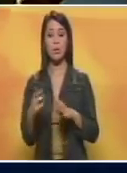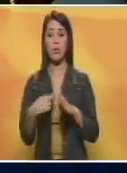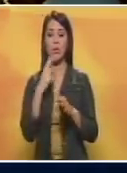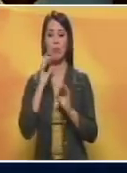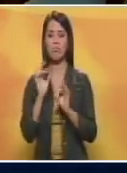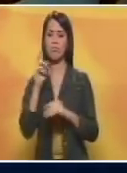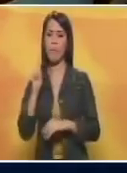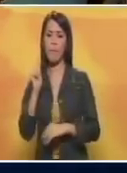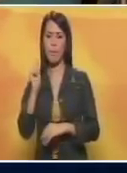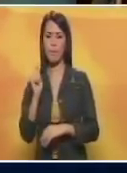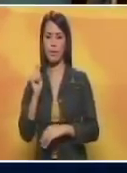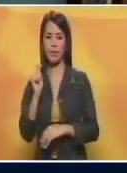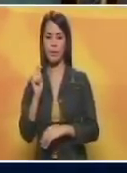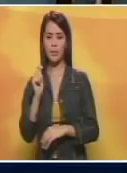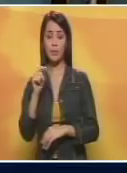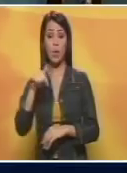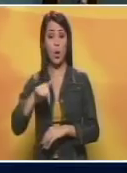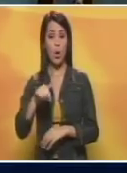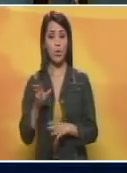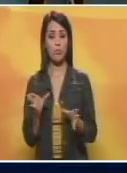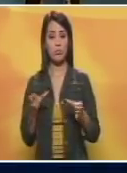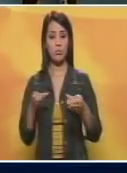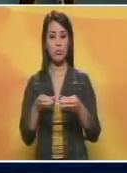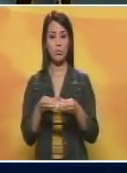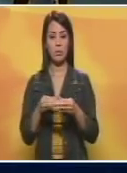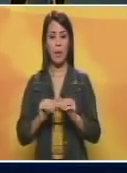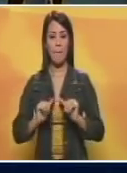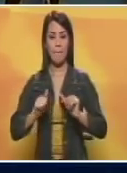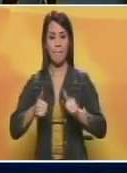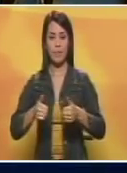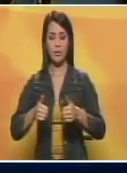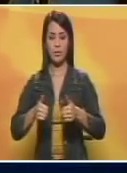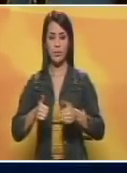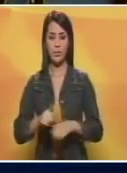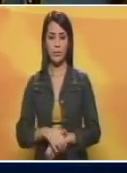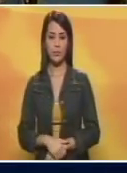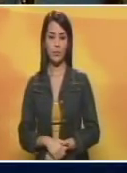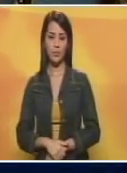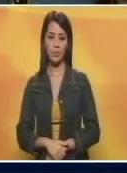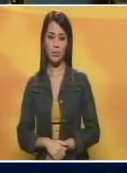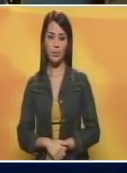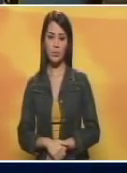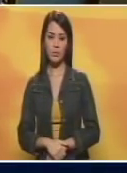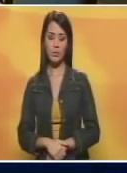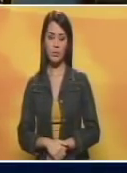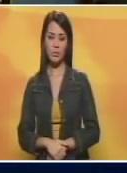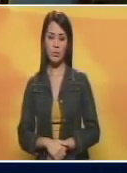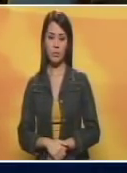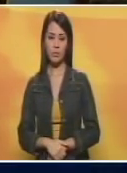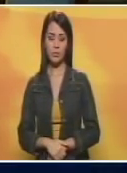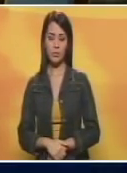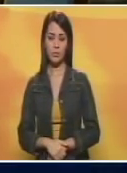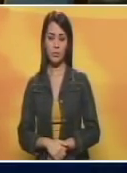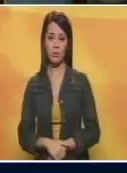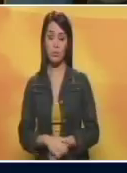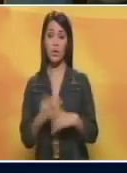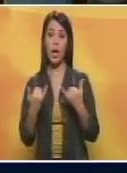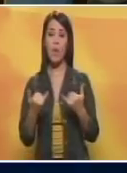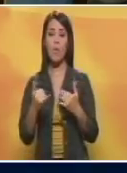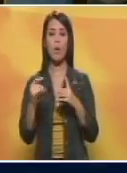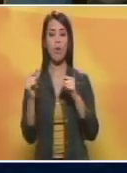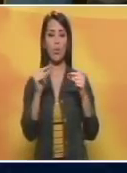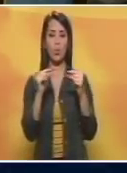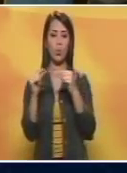hoy en una sesión ordinaria que inició después de la instalación de esta comisión delegada están abordando